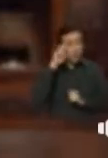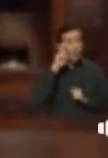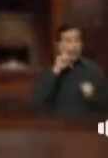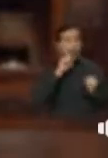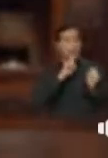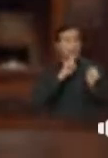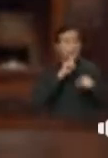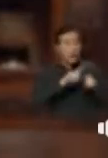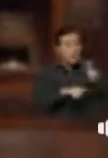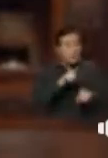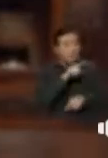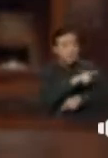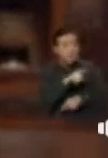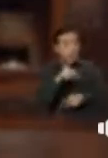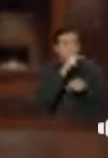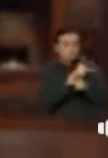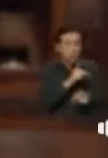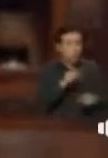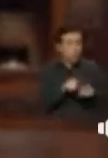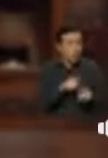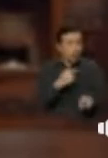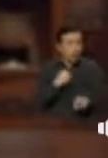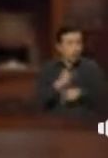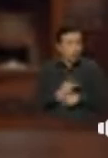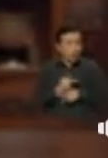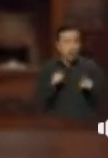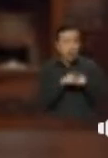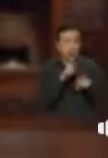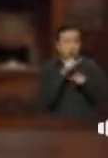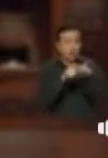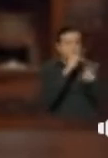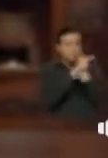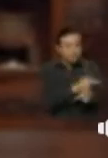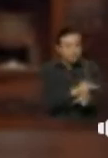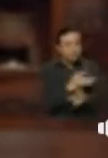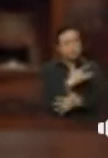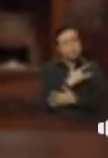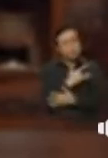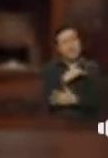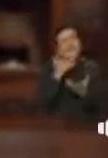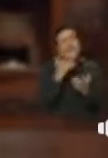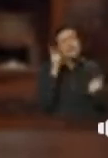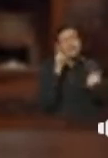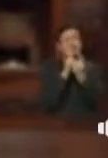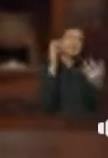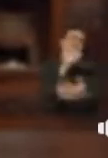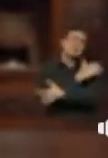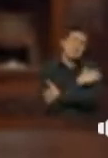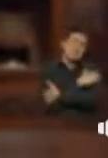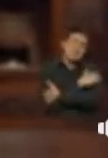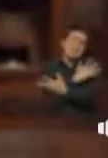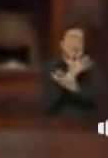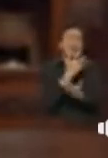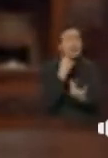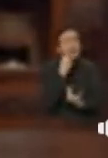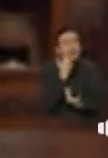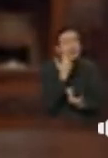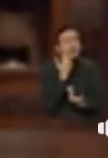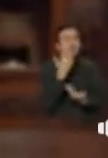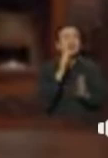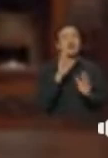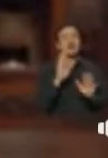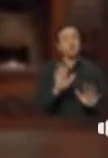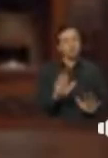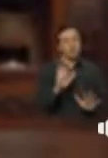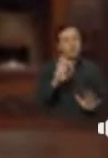prójimo, como a ti mismo. Sin duda extrañamos abrazar a nuestros seres queridos. Volver a hacerlo depende de que